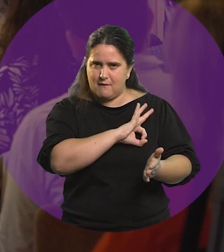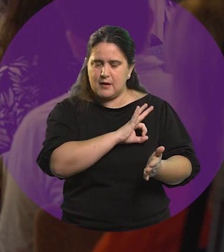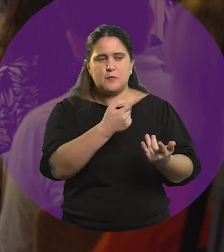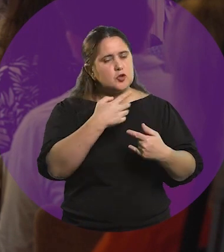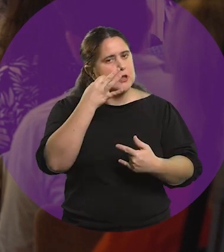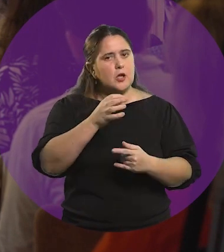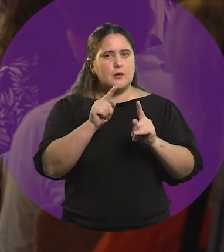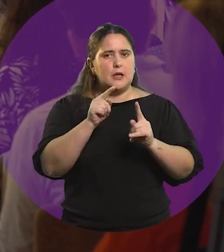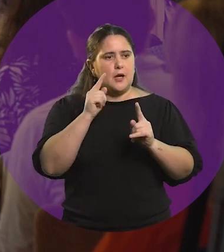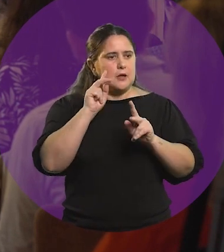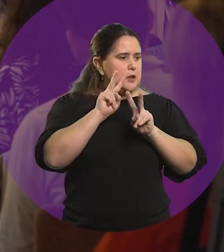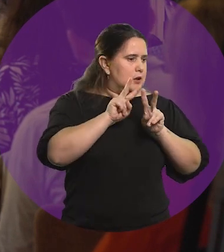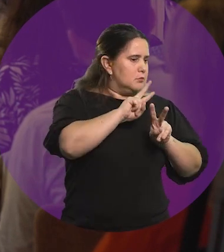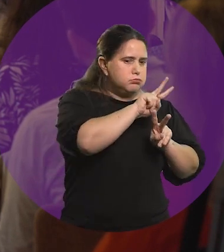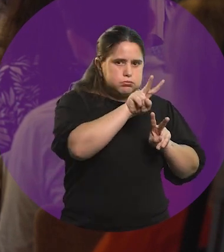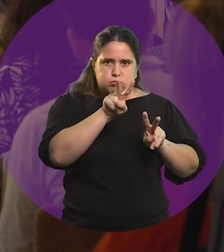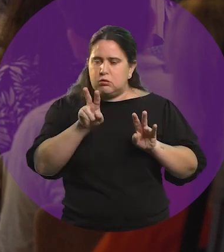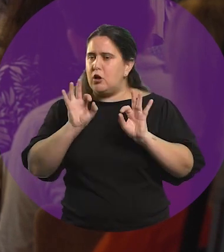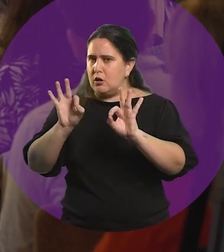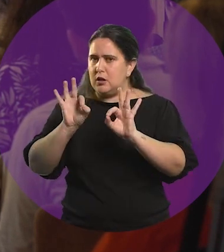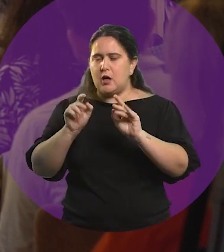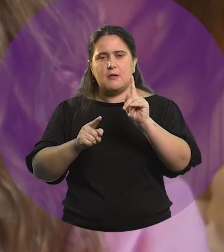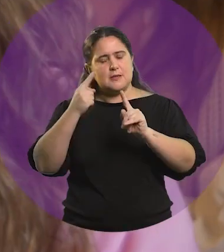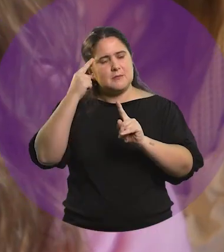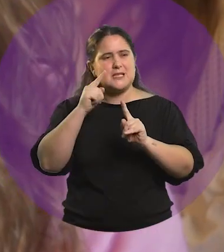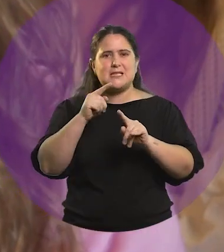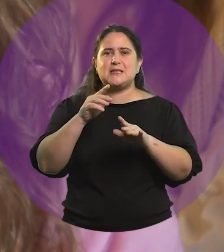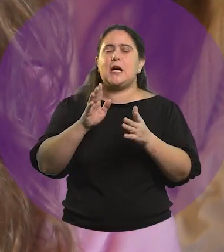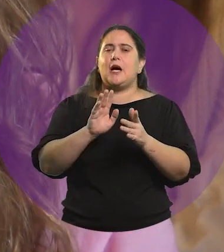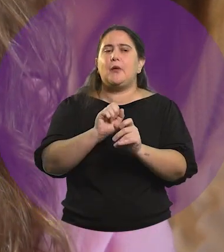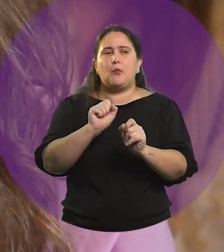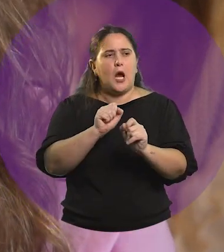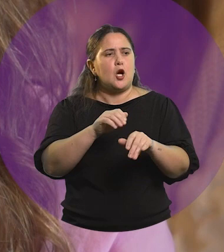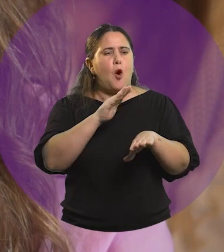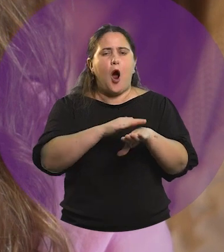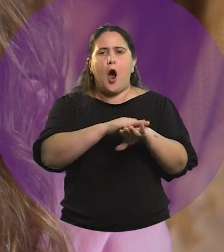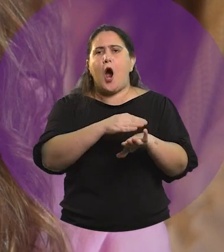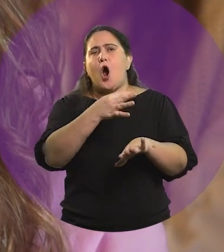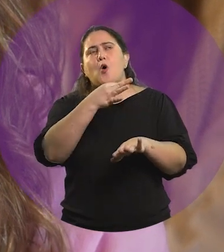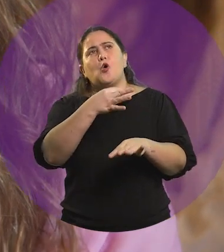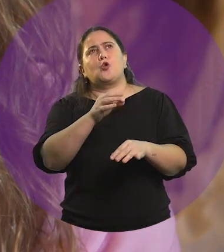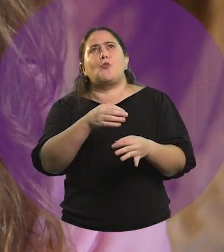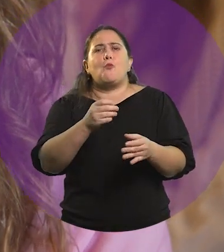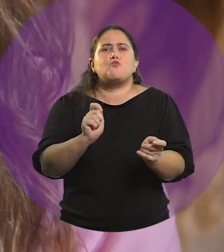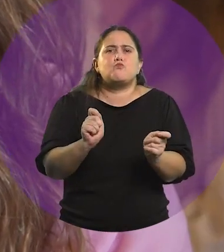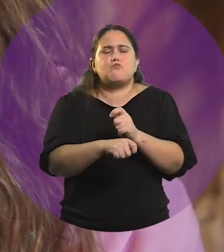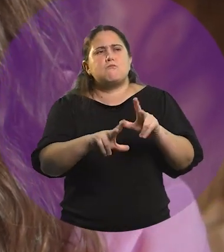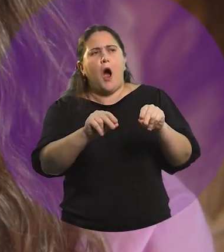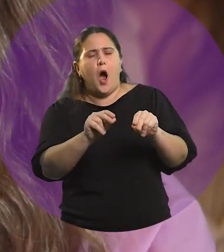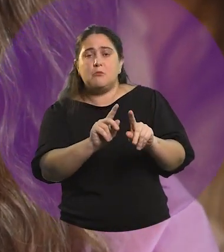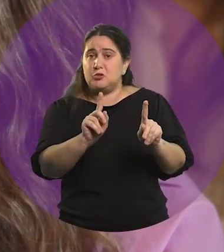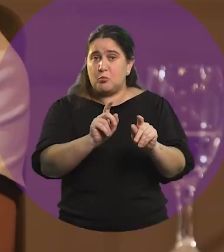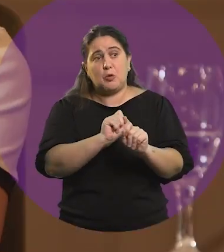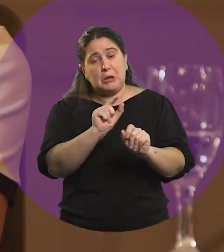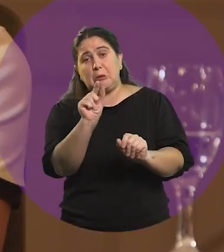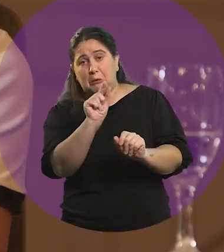son como que hay que mirar todo el espectro de medidas. A veces pensamos que son grandes reformas, sí, posiblemente se necesiten grandes cosas, pero también se puede ayudar a